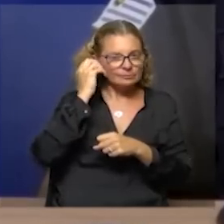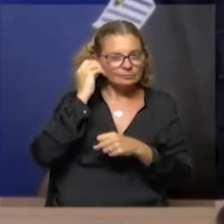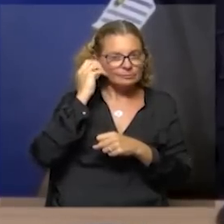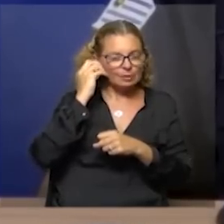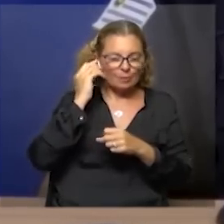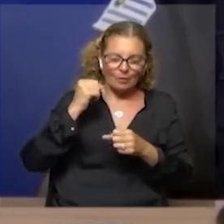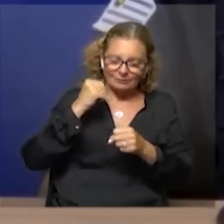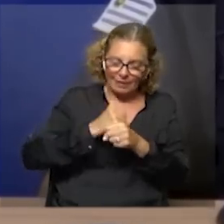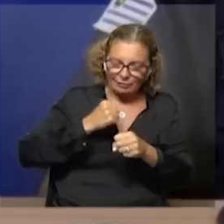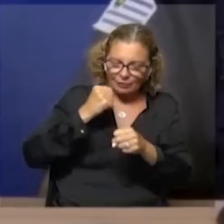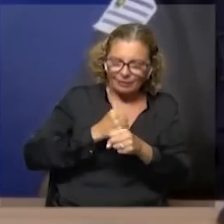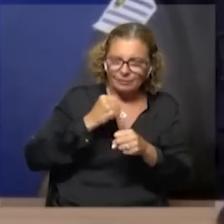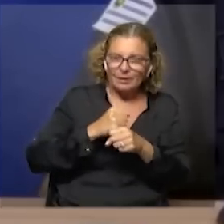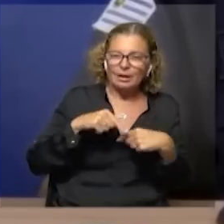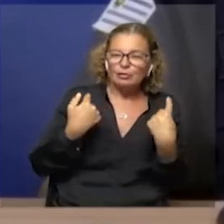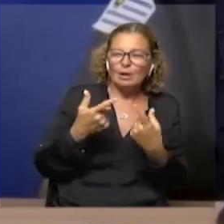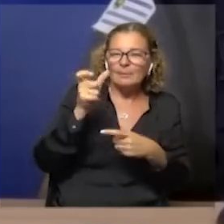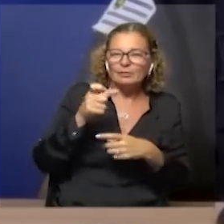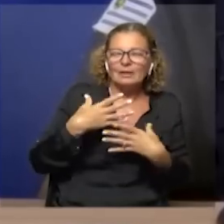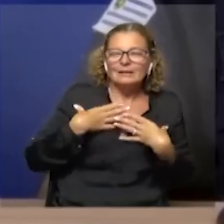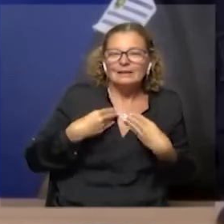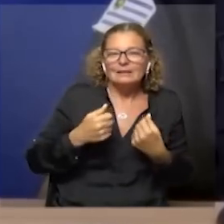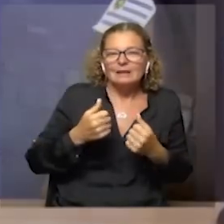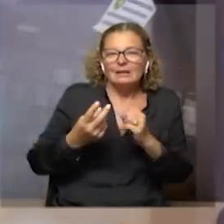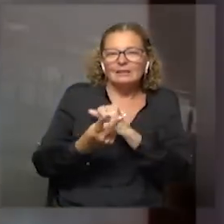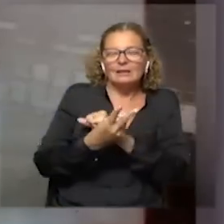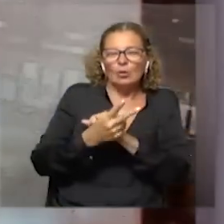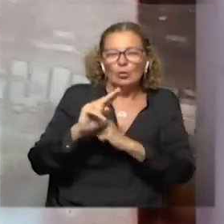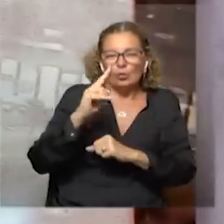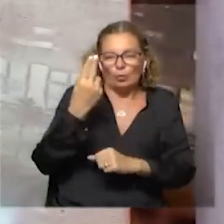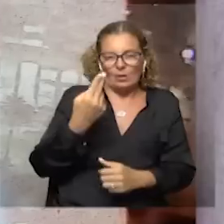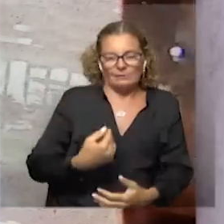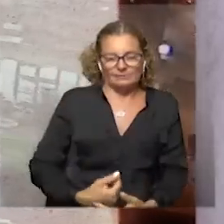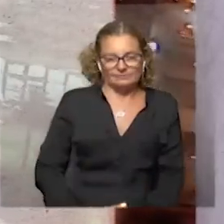de nuestras como para que la gente se sienta más segura en nuestro país